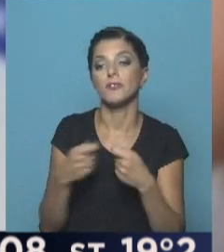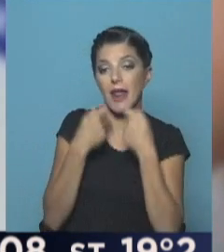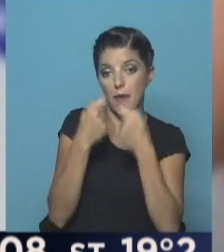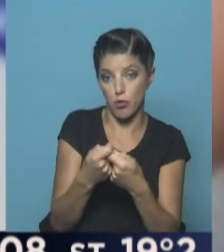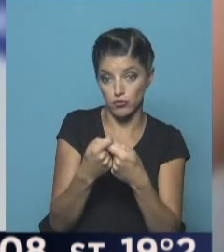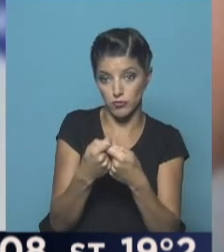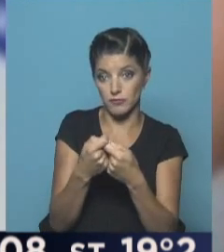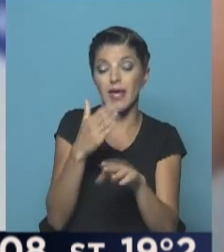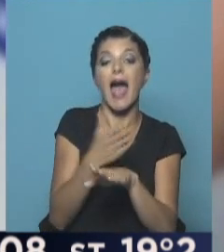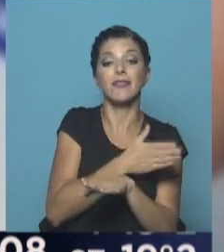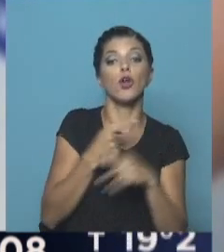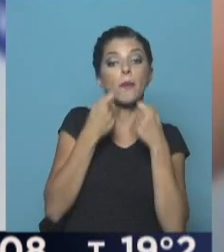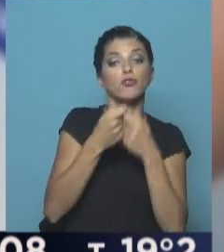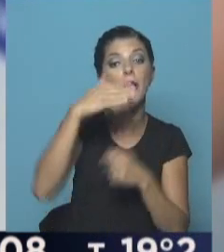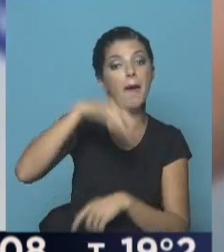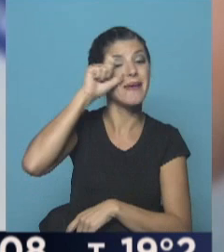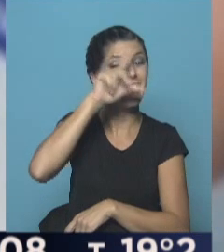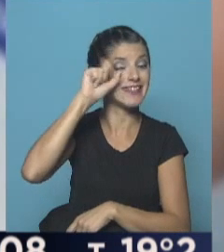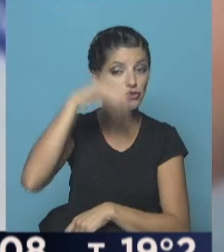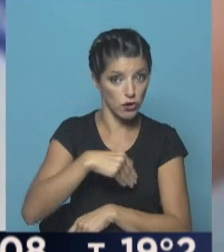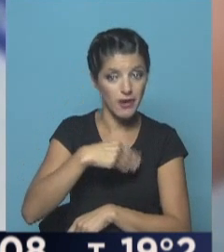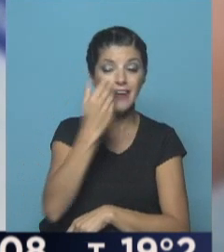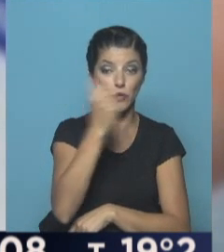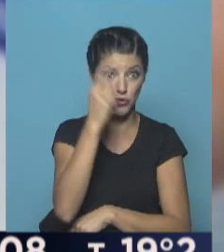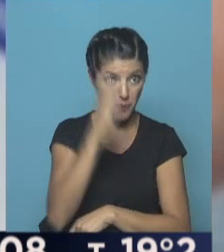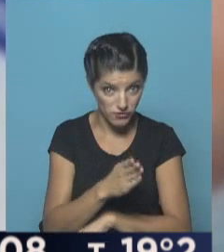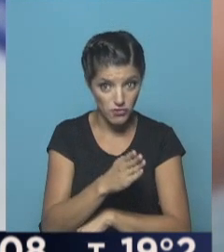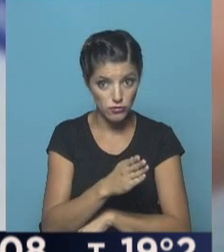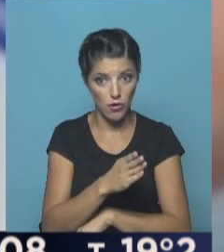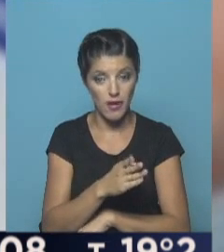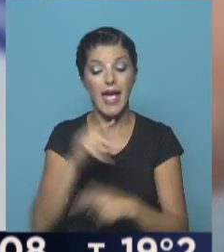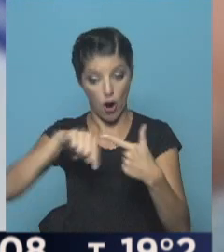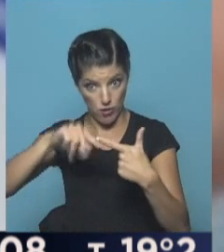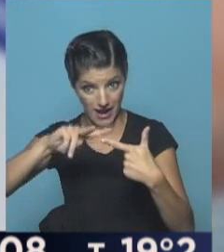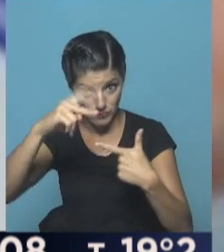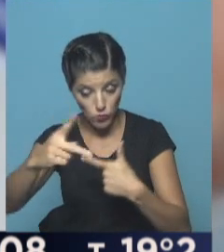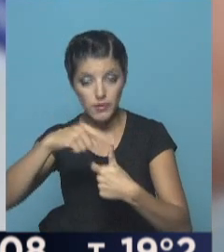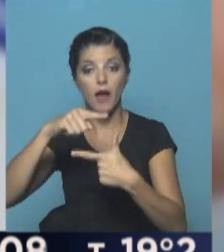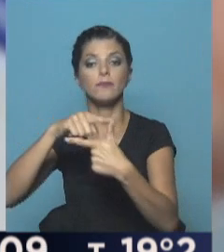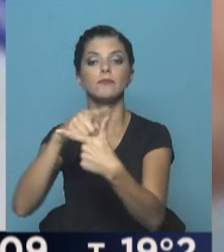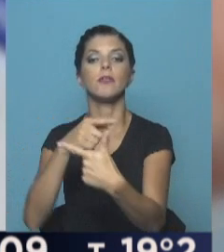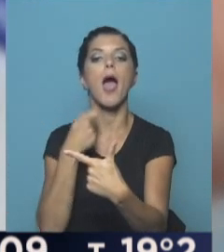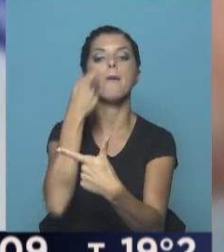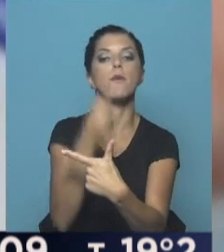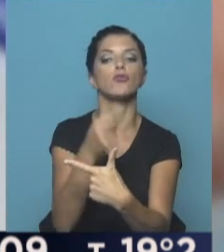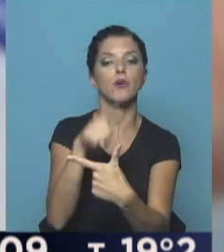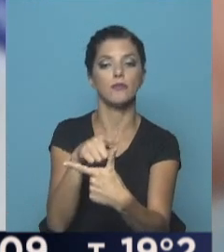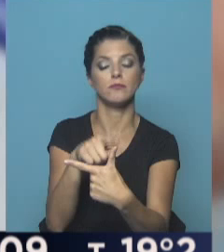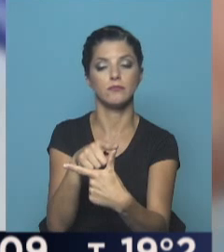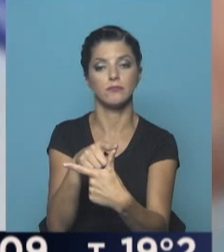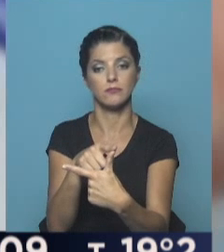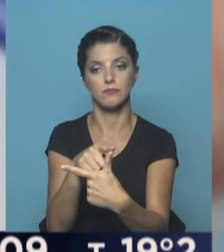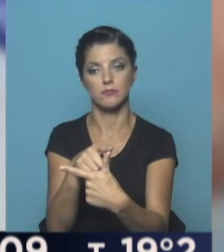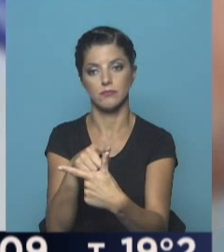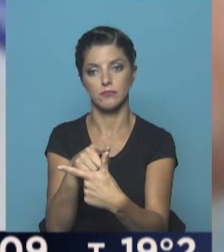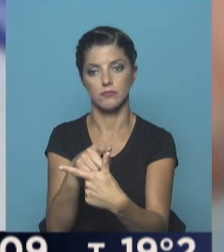aquellos votantes de Mélenchon. Bueno, el 51% de esos votantes en esta segunda vuelta estarían a favor, con el